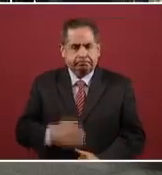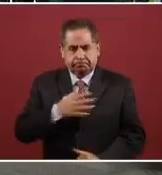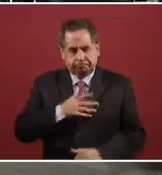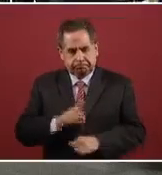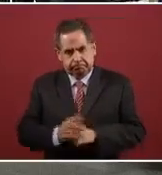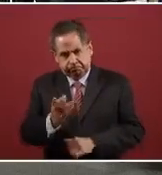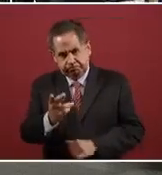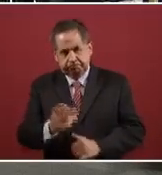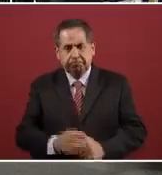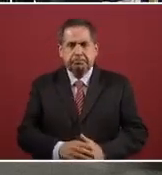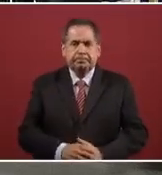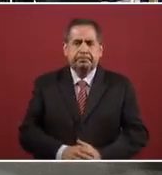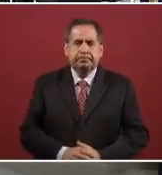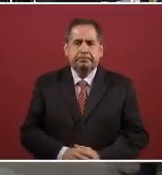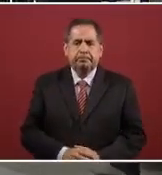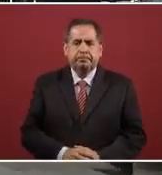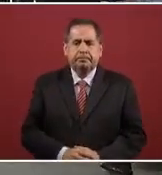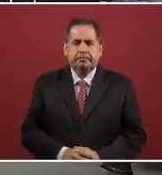Sí.